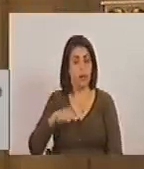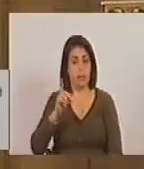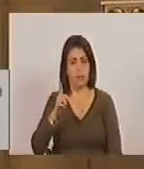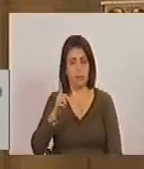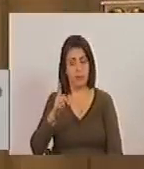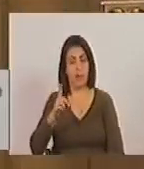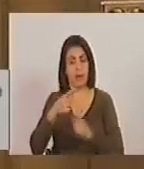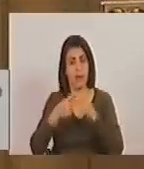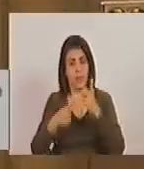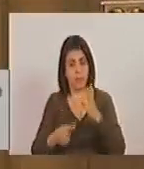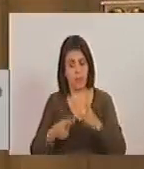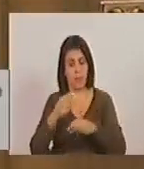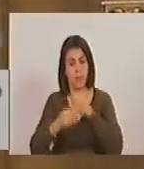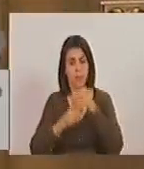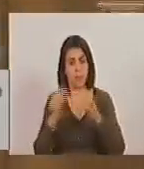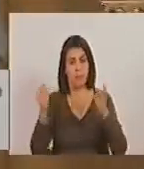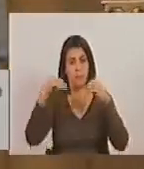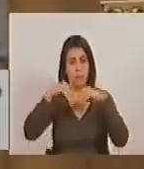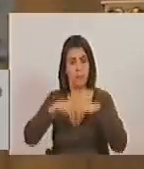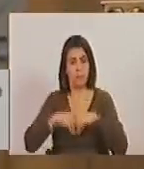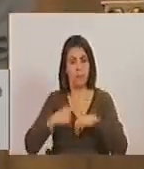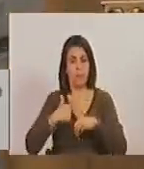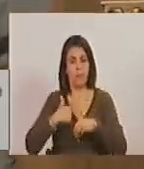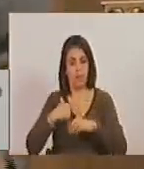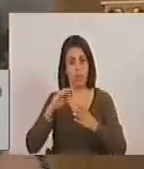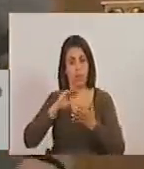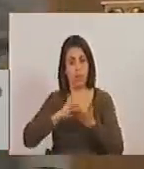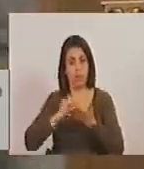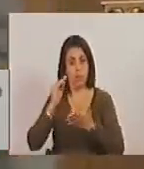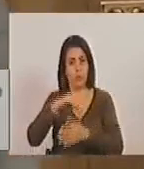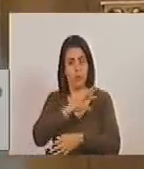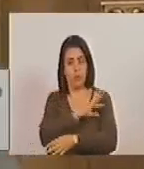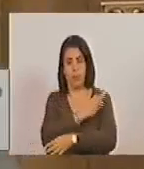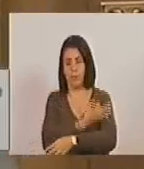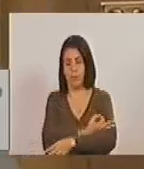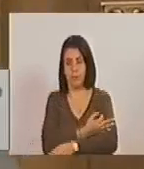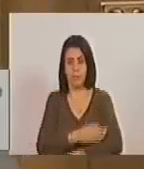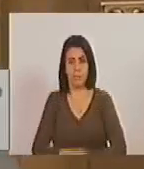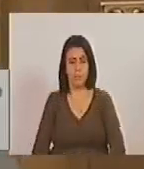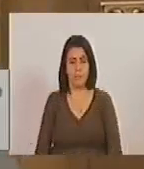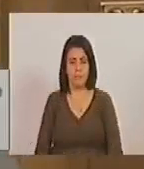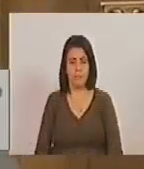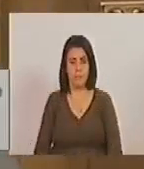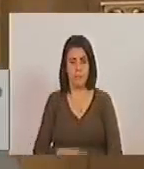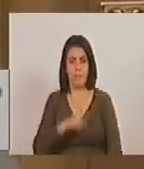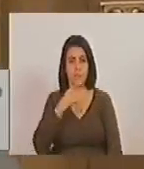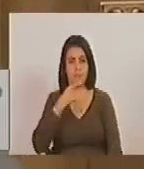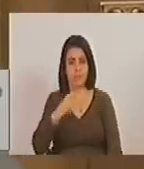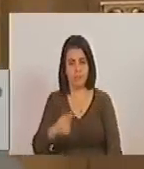los aspectos de este acuerdo que yo rescato con más fortaleza. Digo,